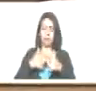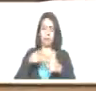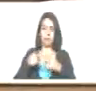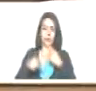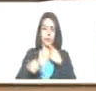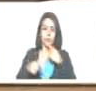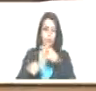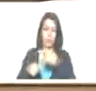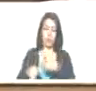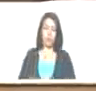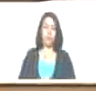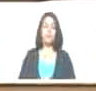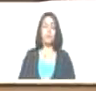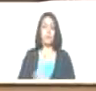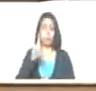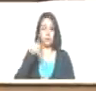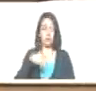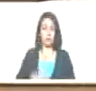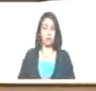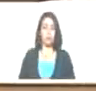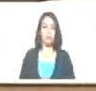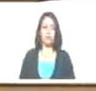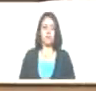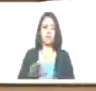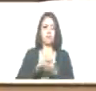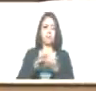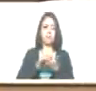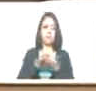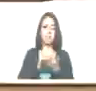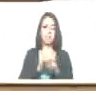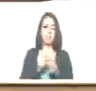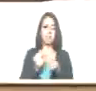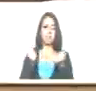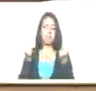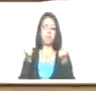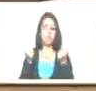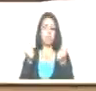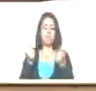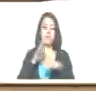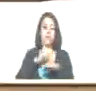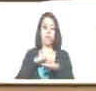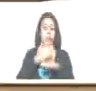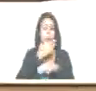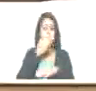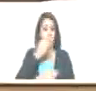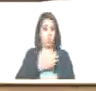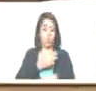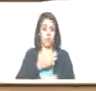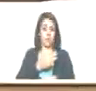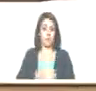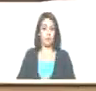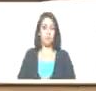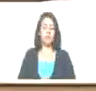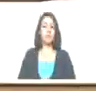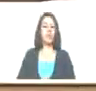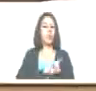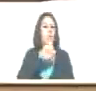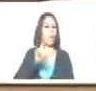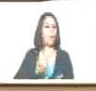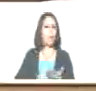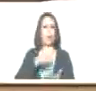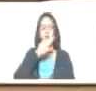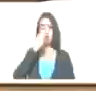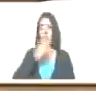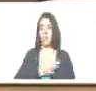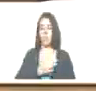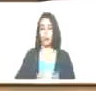es también sanadora. Porque estoy seguro, absolutamente seguro,